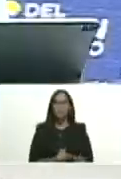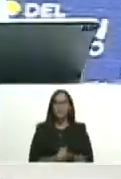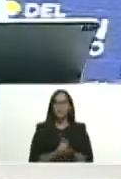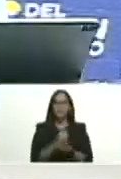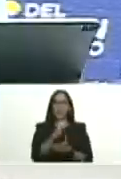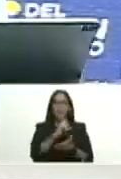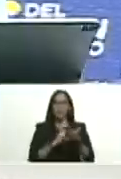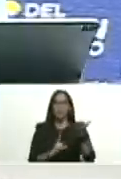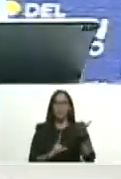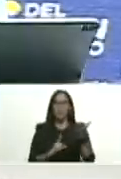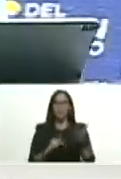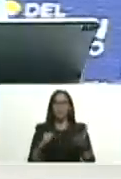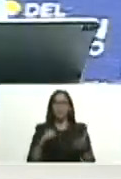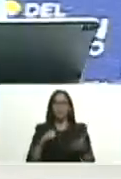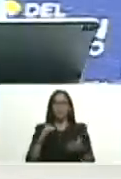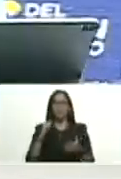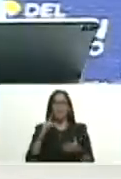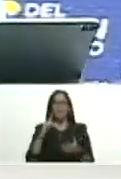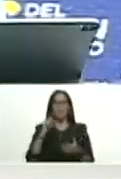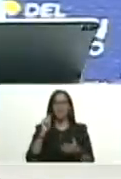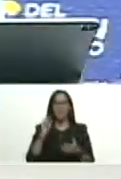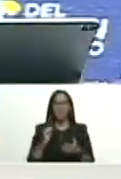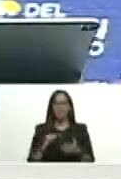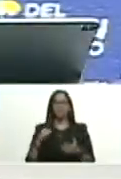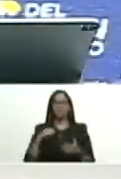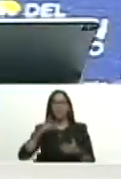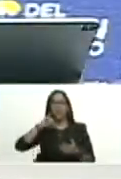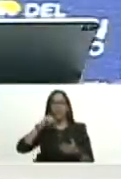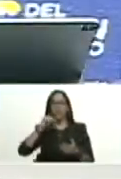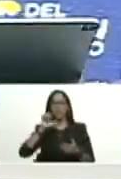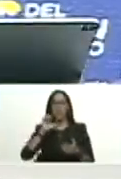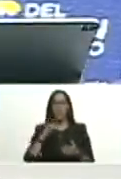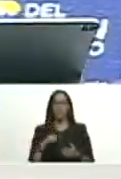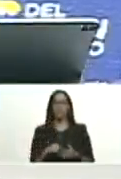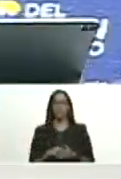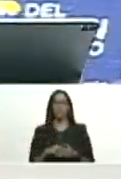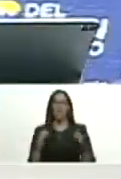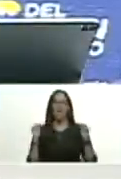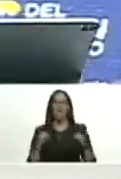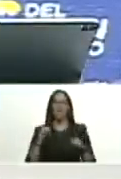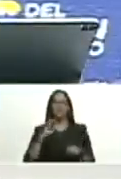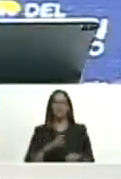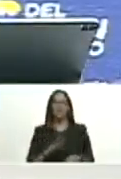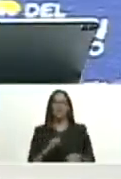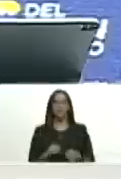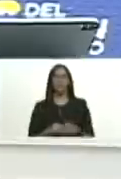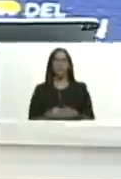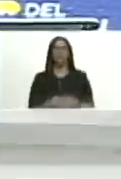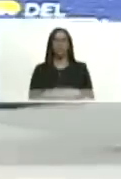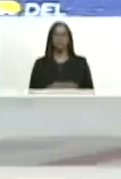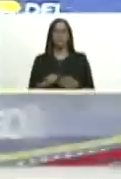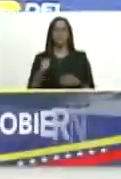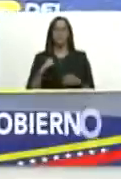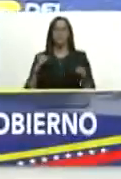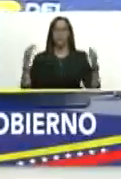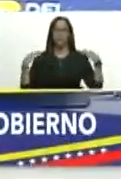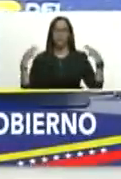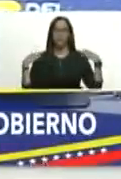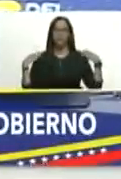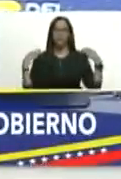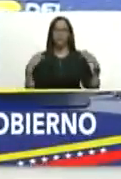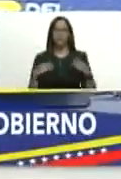soy Alejandro Terán, soy José Vázquez, aquí estoy, soy la almiranta Carmen